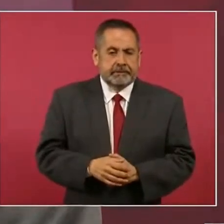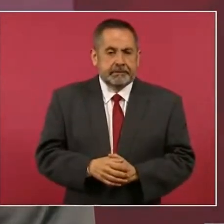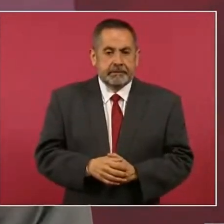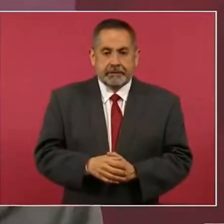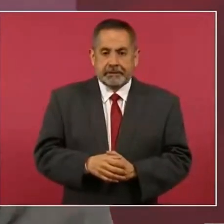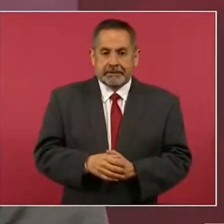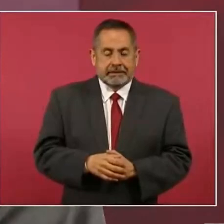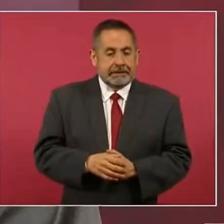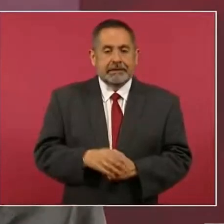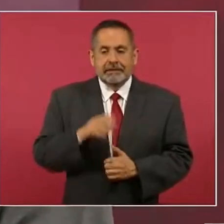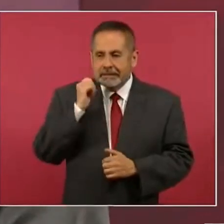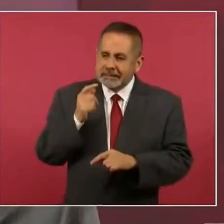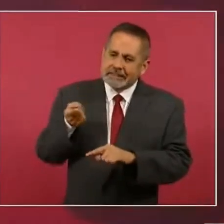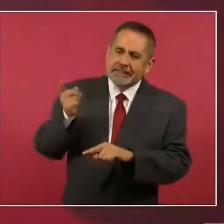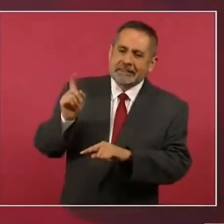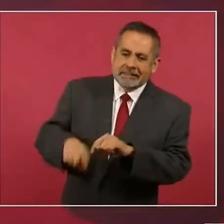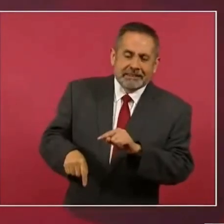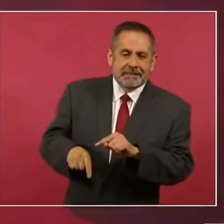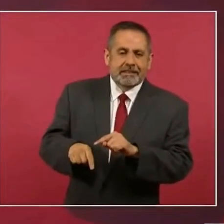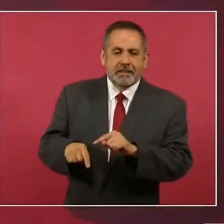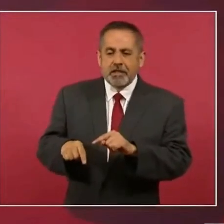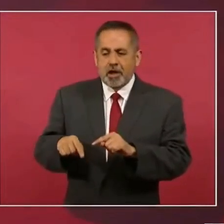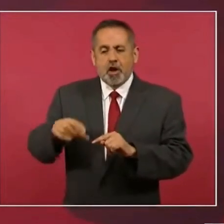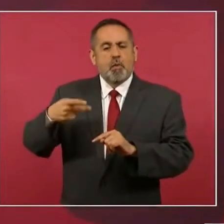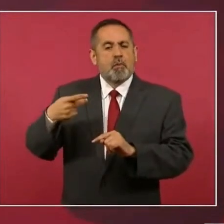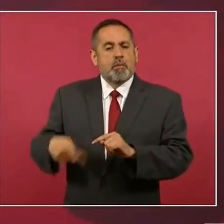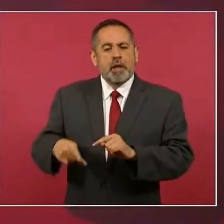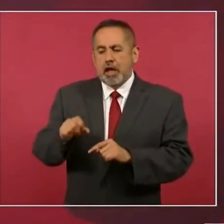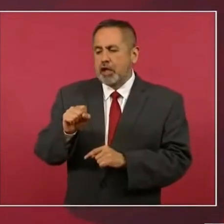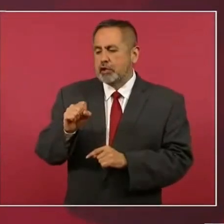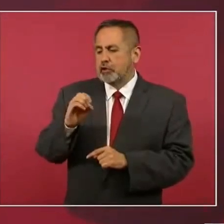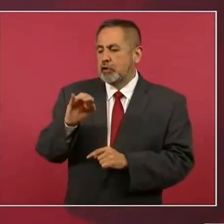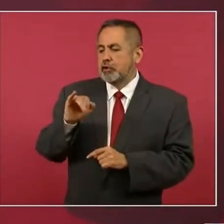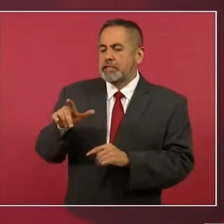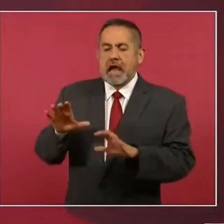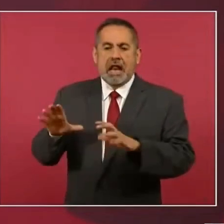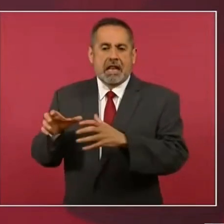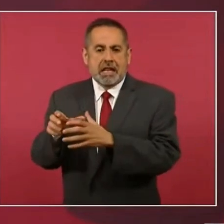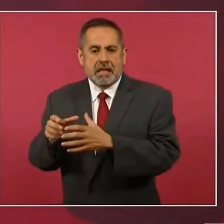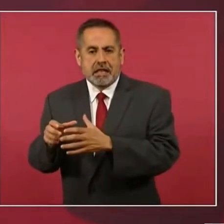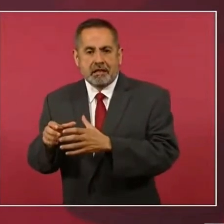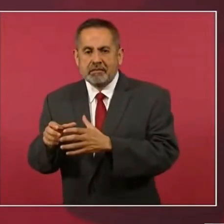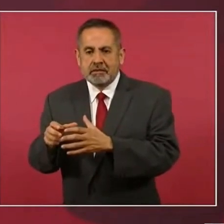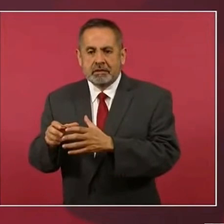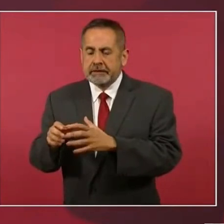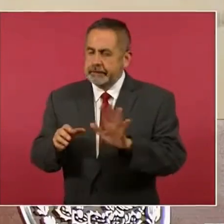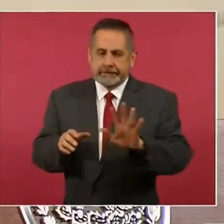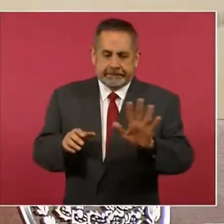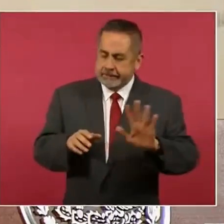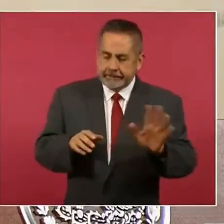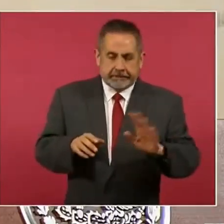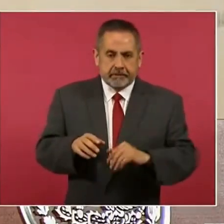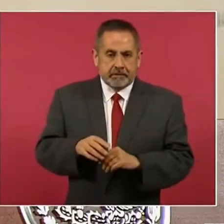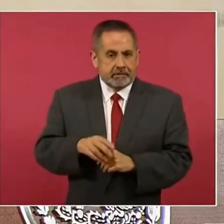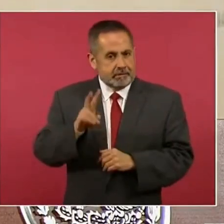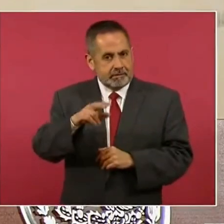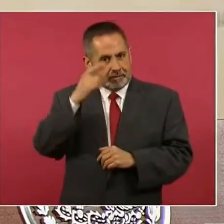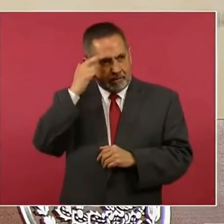Era desaparecer la propiedad social, por lo que surge el movimiento